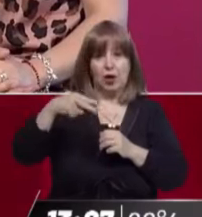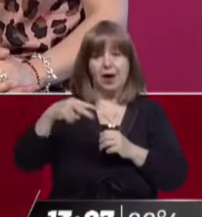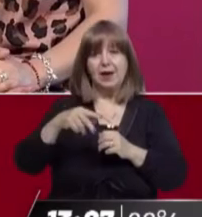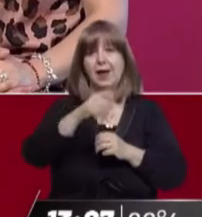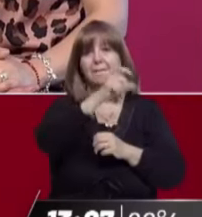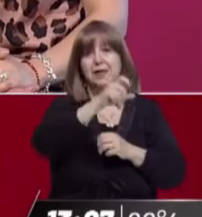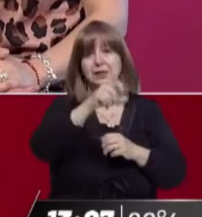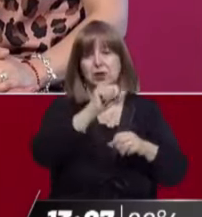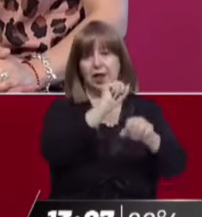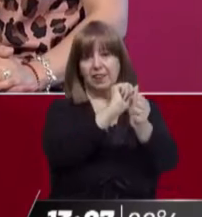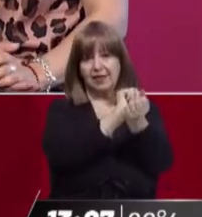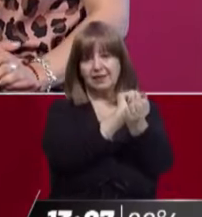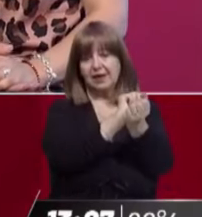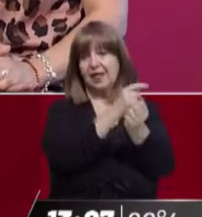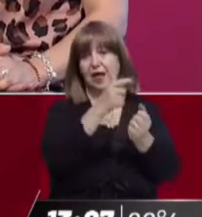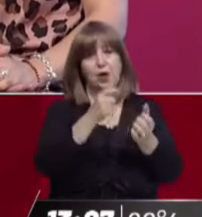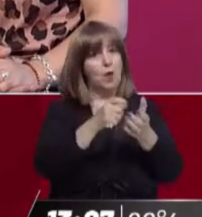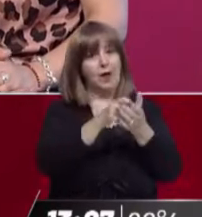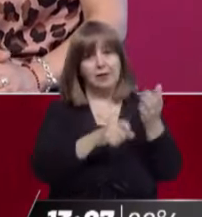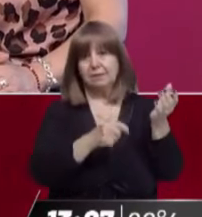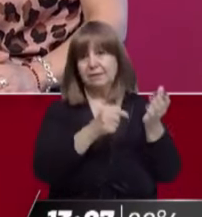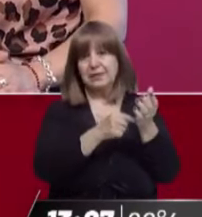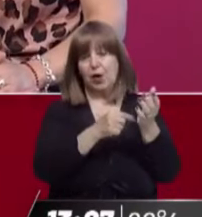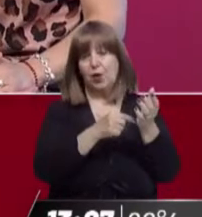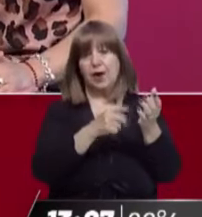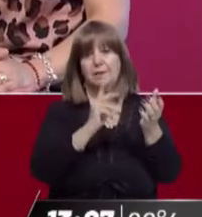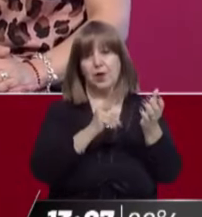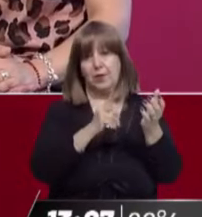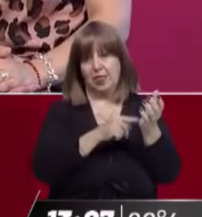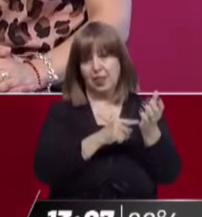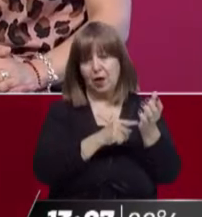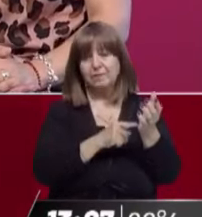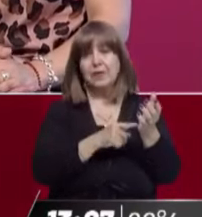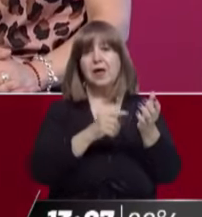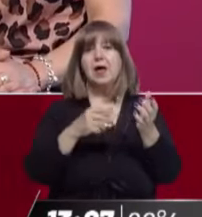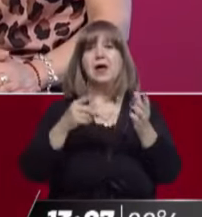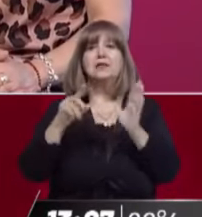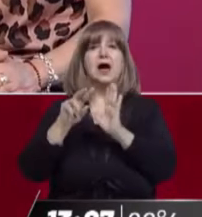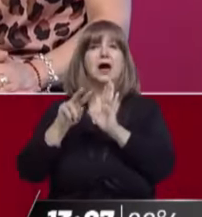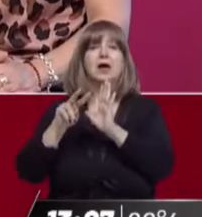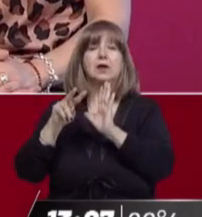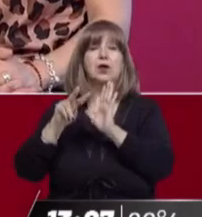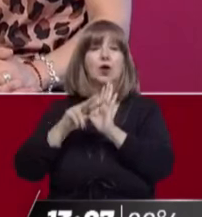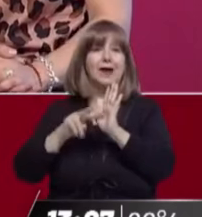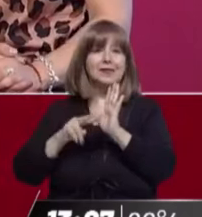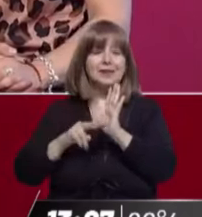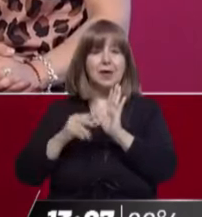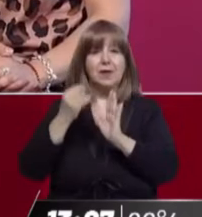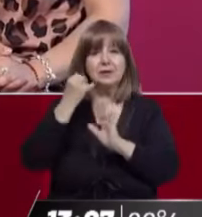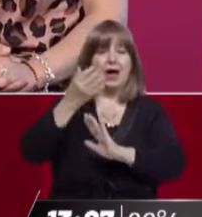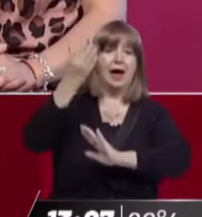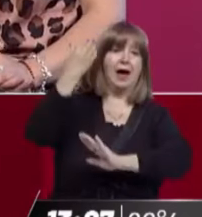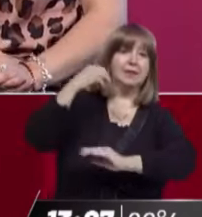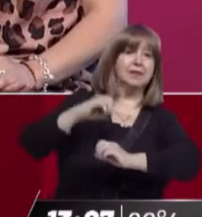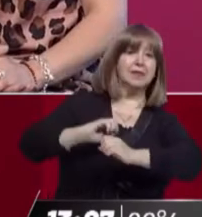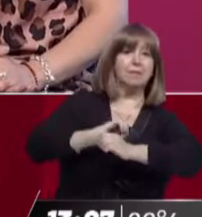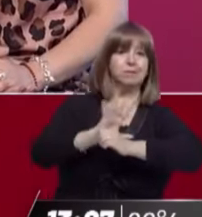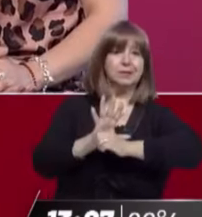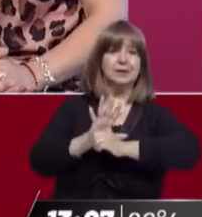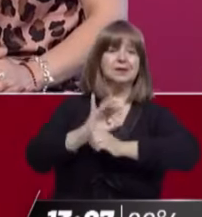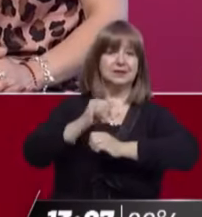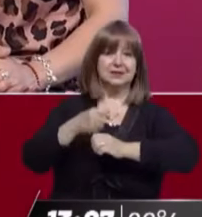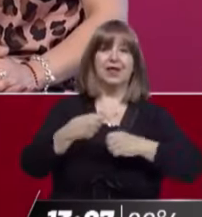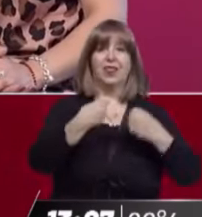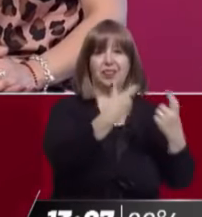presos no podrán utilizar los celulares dentro de las cárceles de la provincia ustedes saben que esta normativa esta autorización del uso de celulares comenzó a darse en la